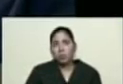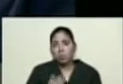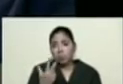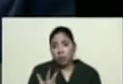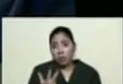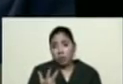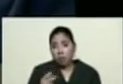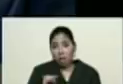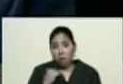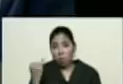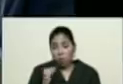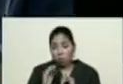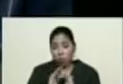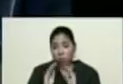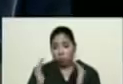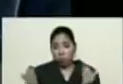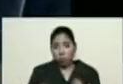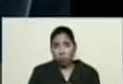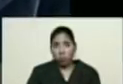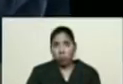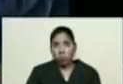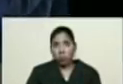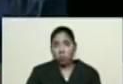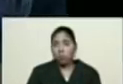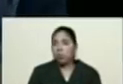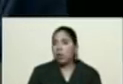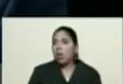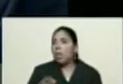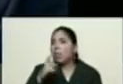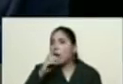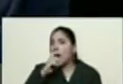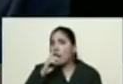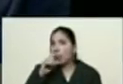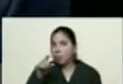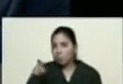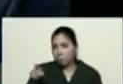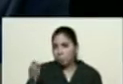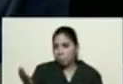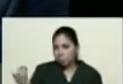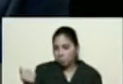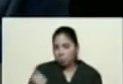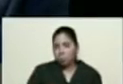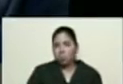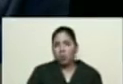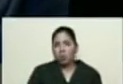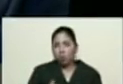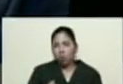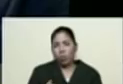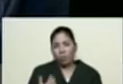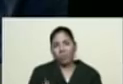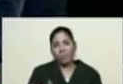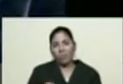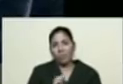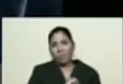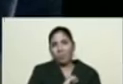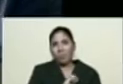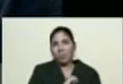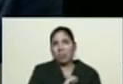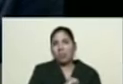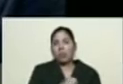tres, y le dijo, Nicolás, yo temo que esta